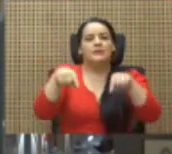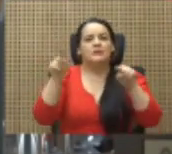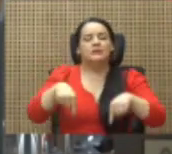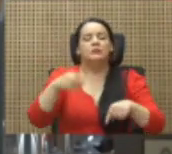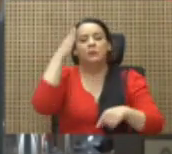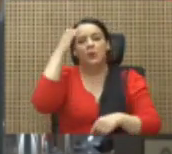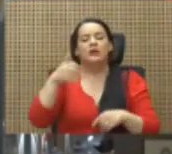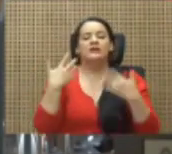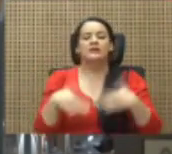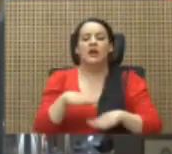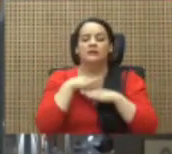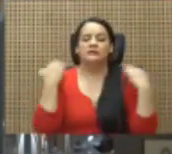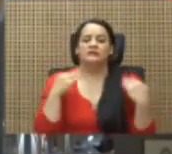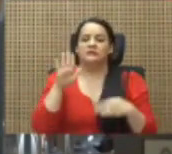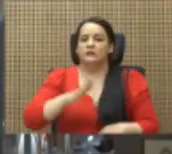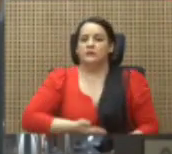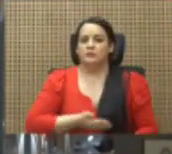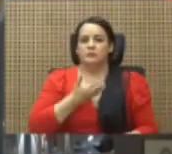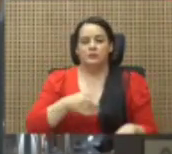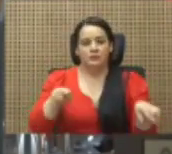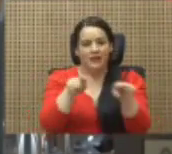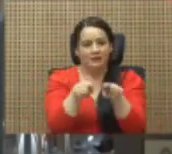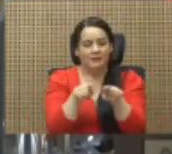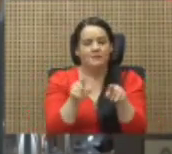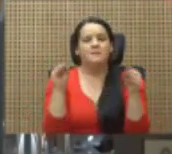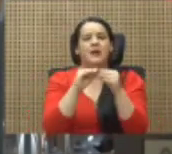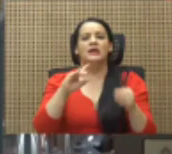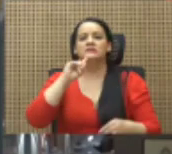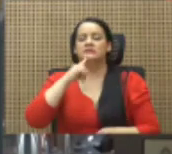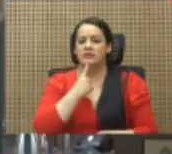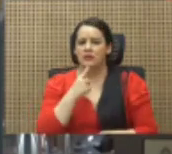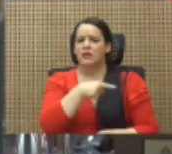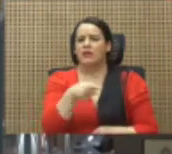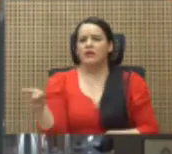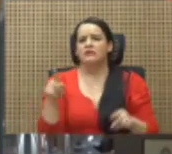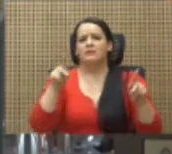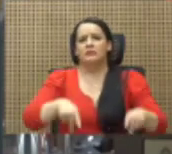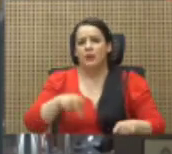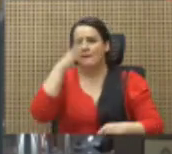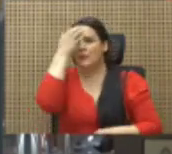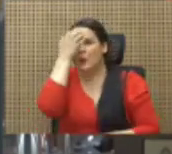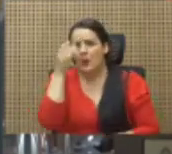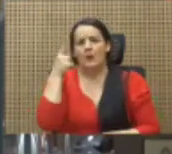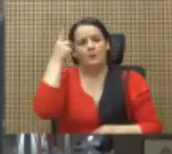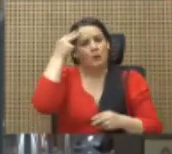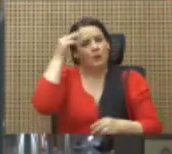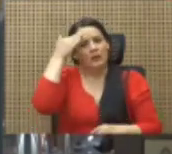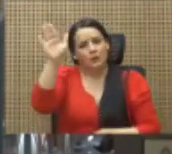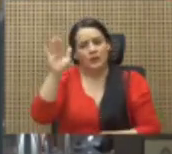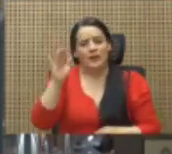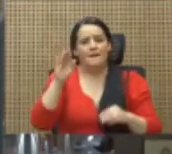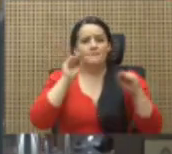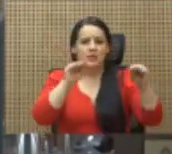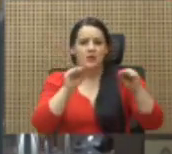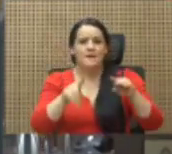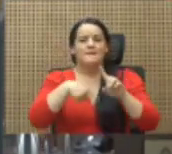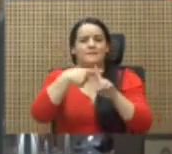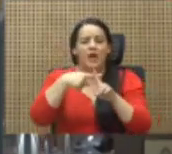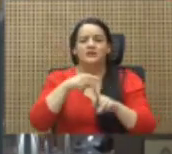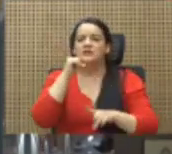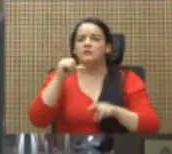su arrogancia y más que eso, seriamente preocupados por su ignorancia pedagógica y por su